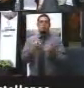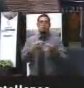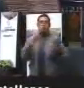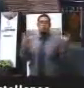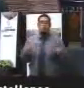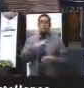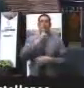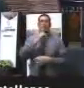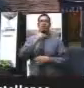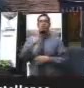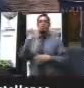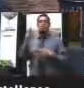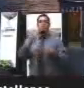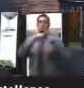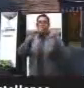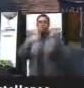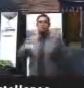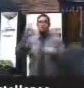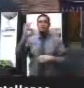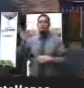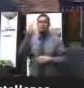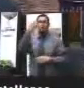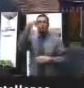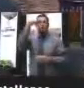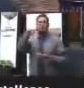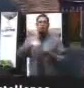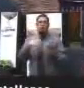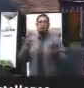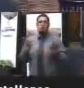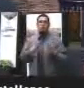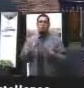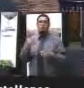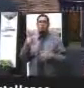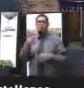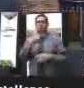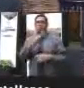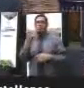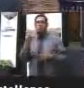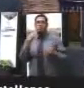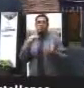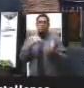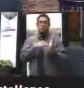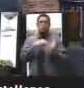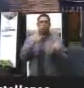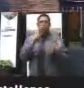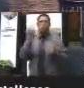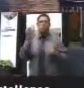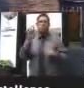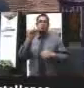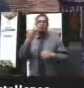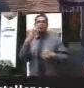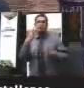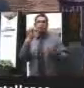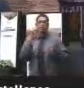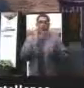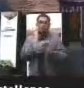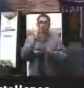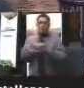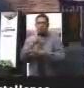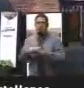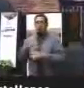federal. Y por lo tanto, yo no veo un demérito en tener 220 decretos de reforma. Podría haber